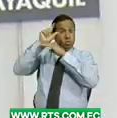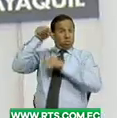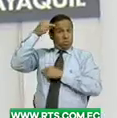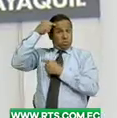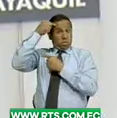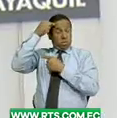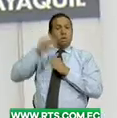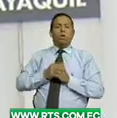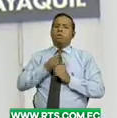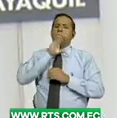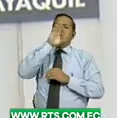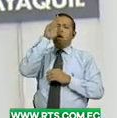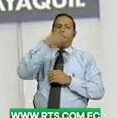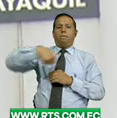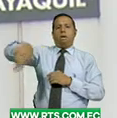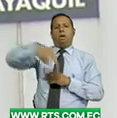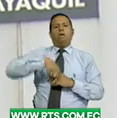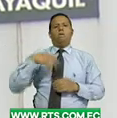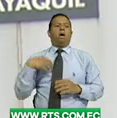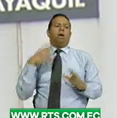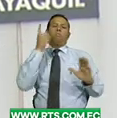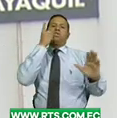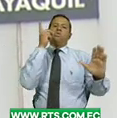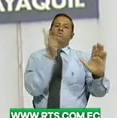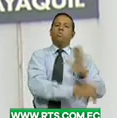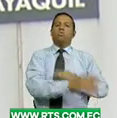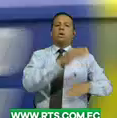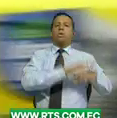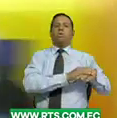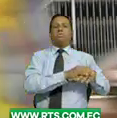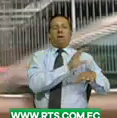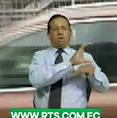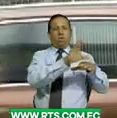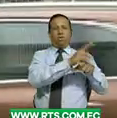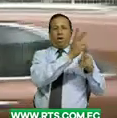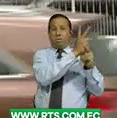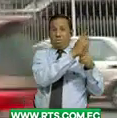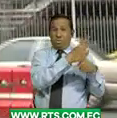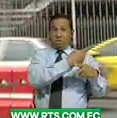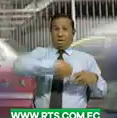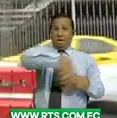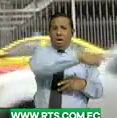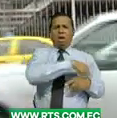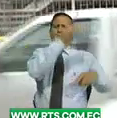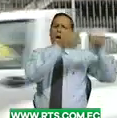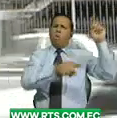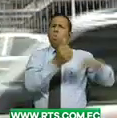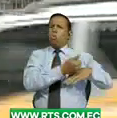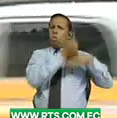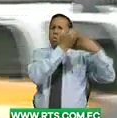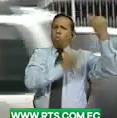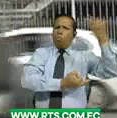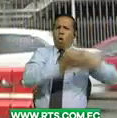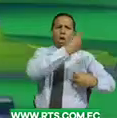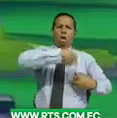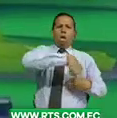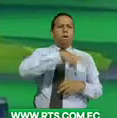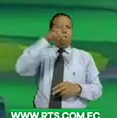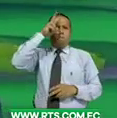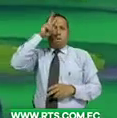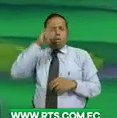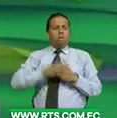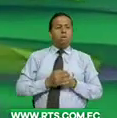meses quejas contra el Consejo de la Judicatura para que revise los procedimientos de ciertos jueces que presuntamente han abusado de la